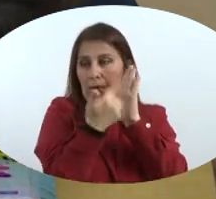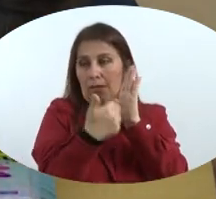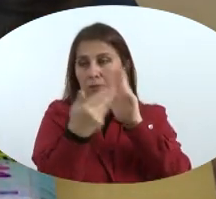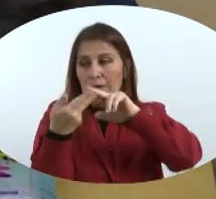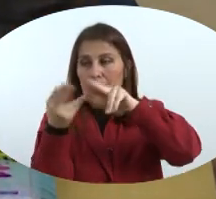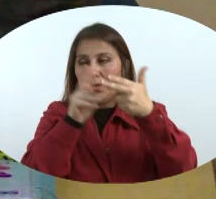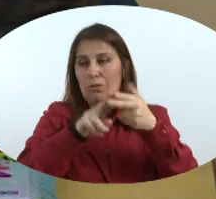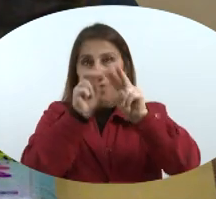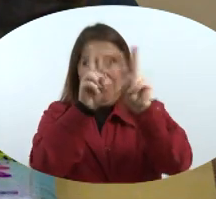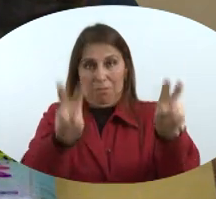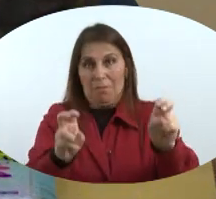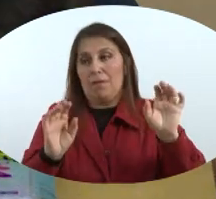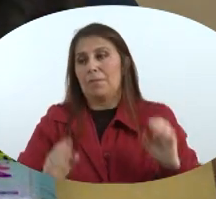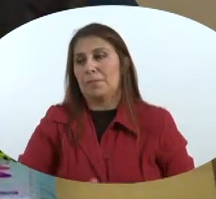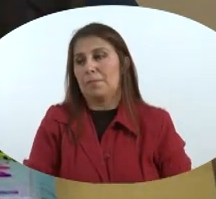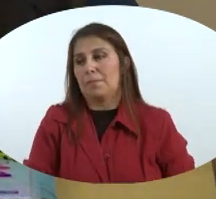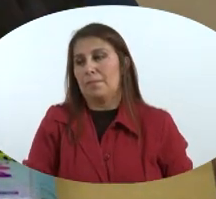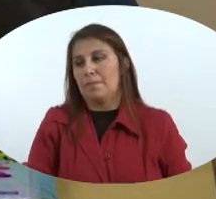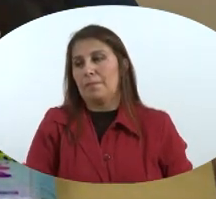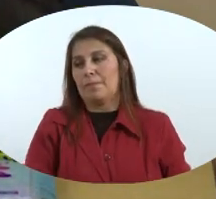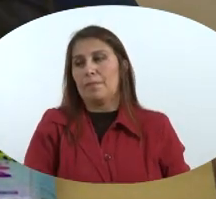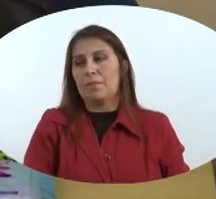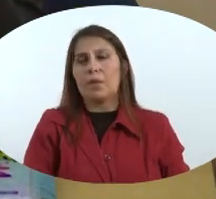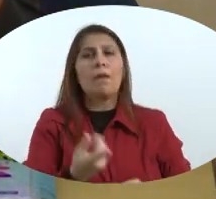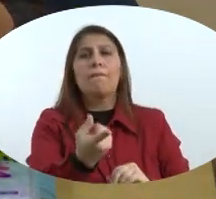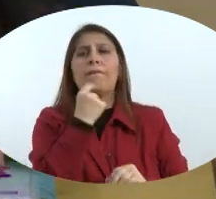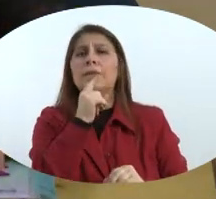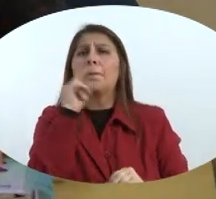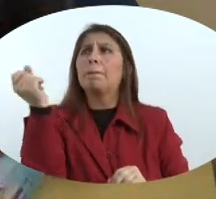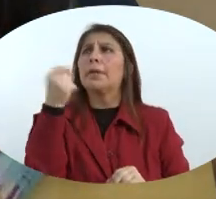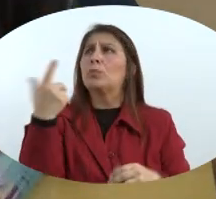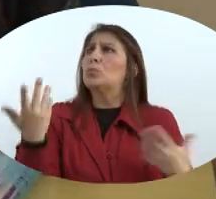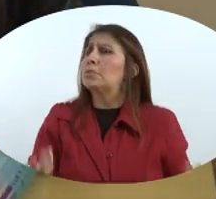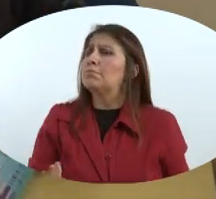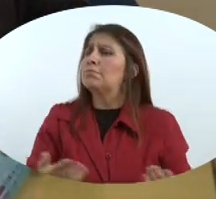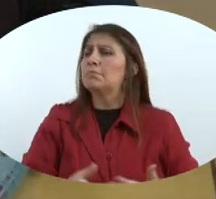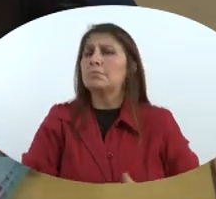escrito para eso falta una pregunta